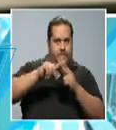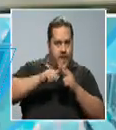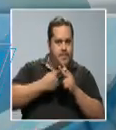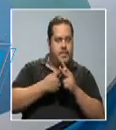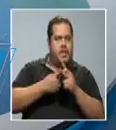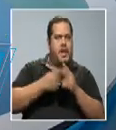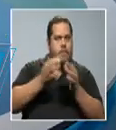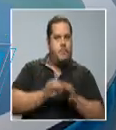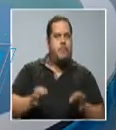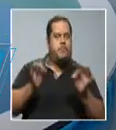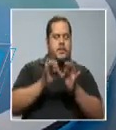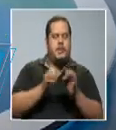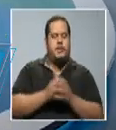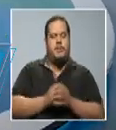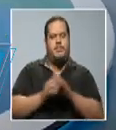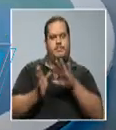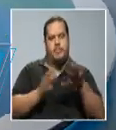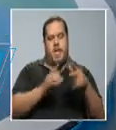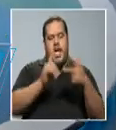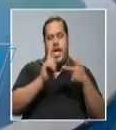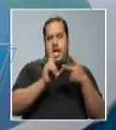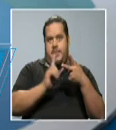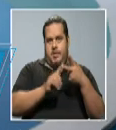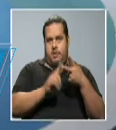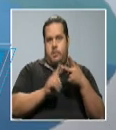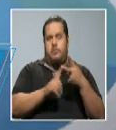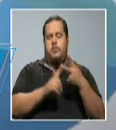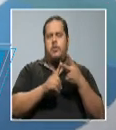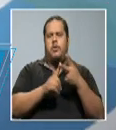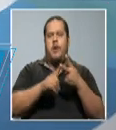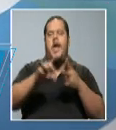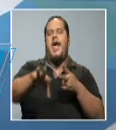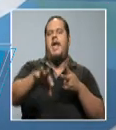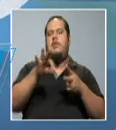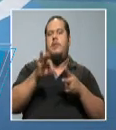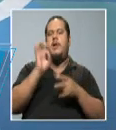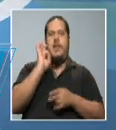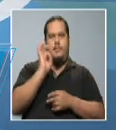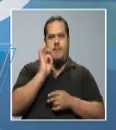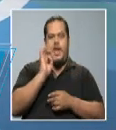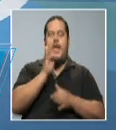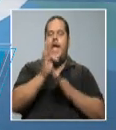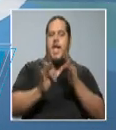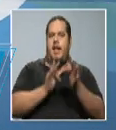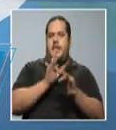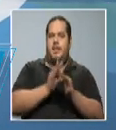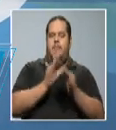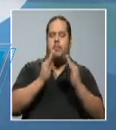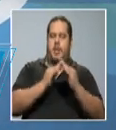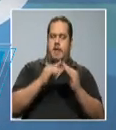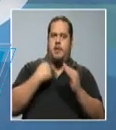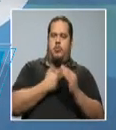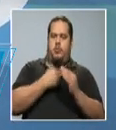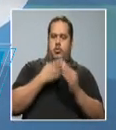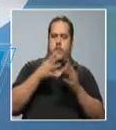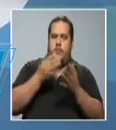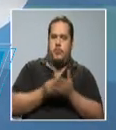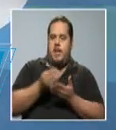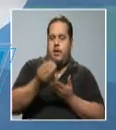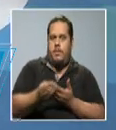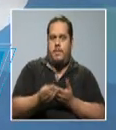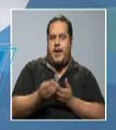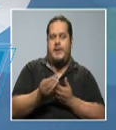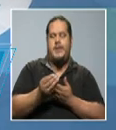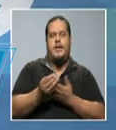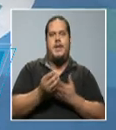importante. Segundo, elegir bien entre el tipo de bien, el tipo de inmueble que vamos a adquirir, considerando muchos